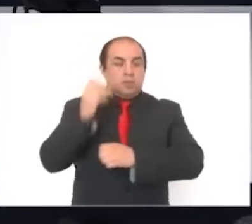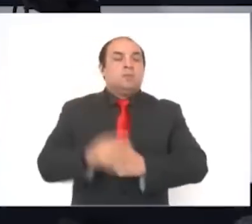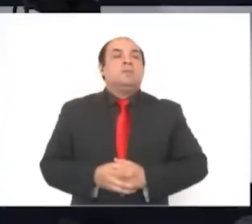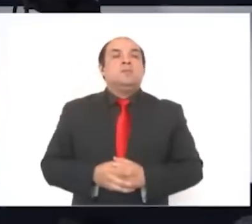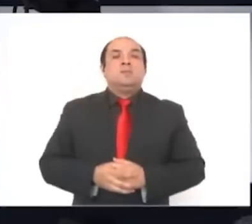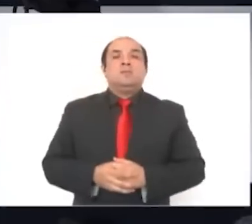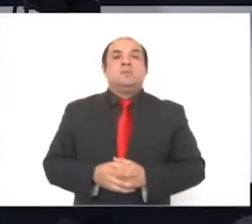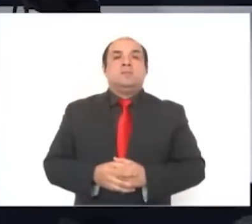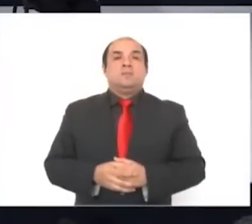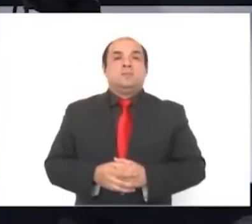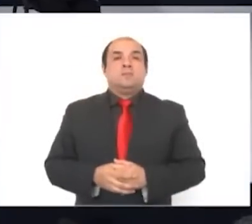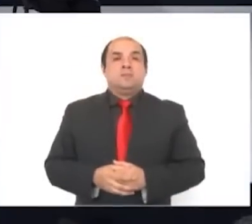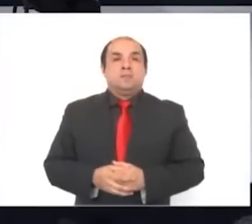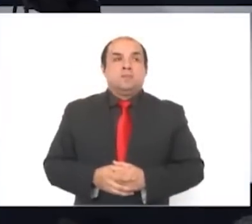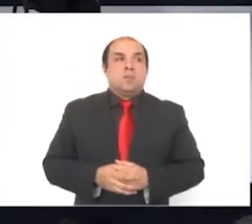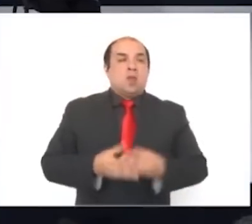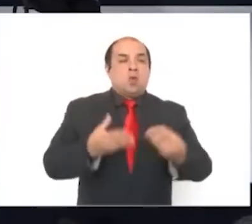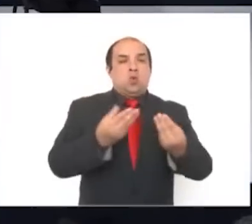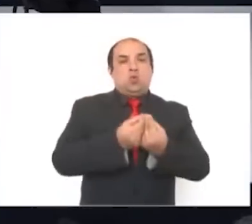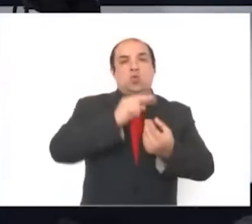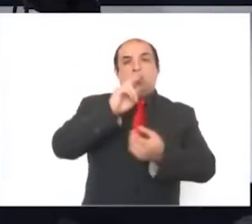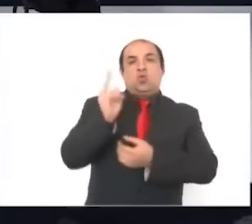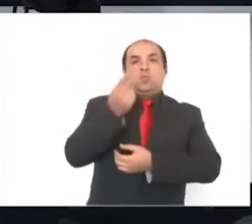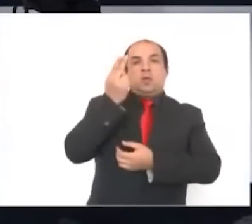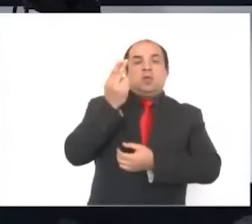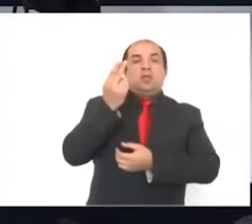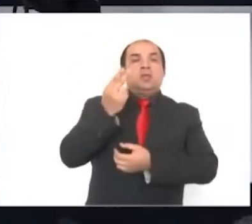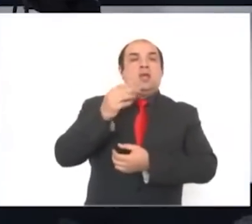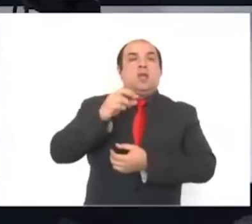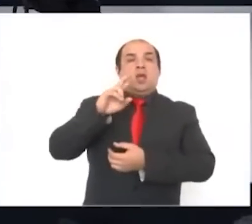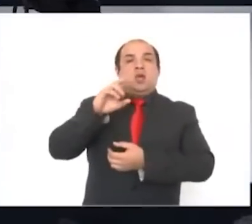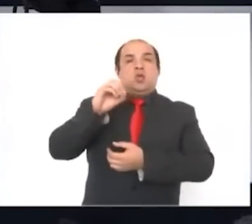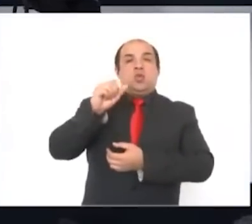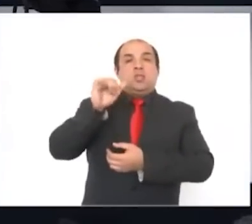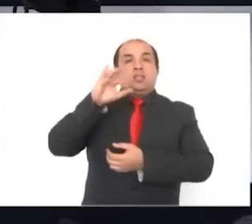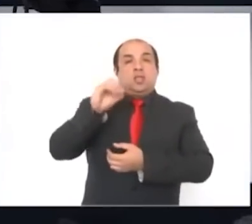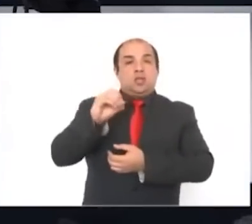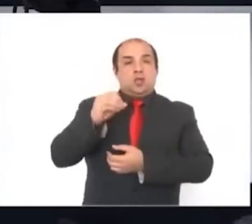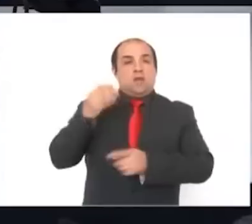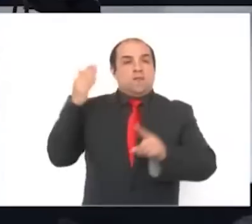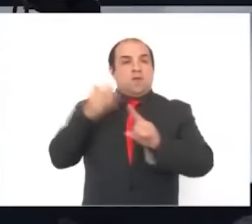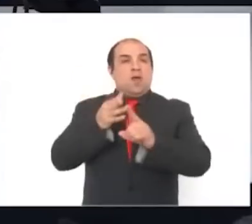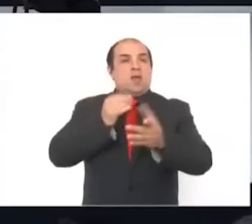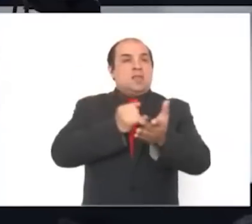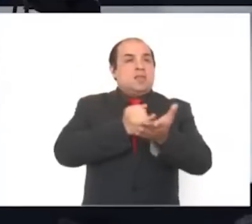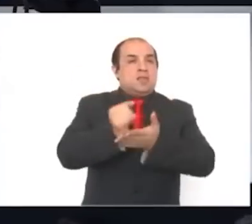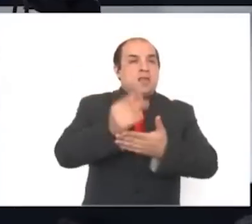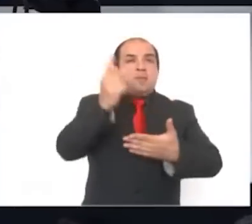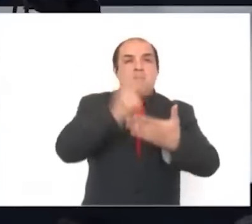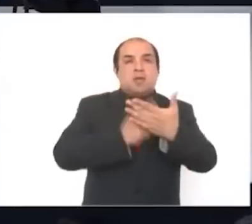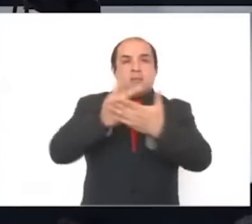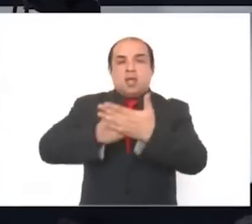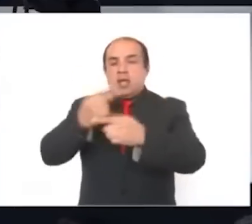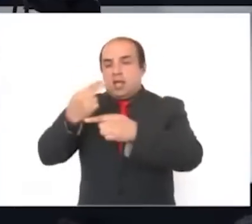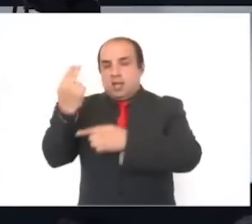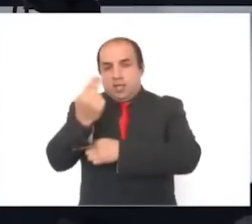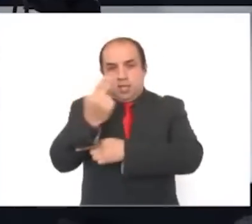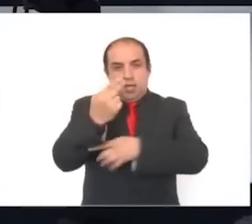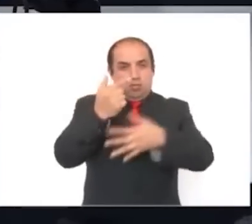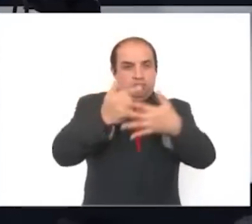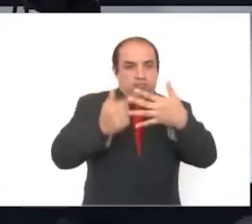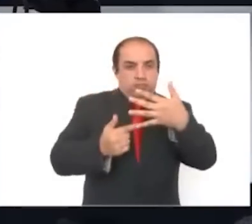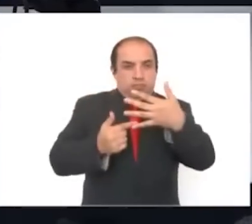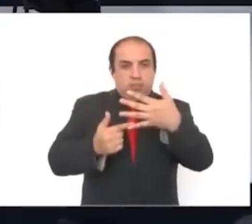con la Universidad Rosario Castellanos para determinar el programa de necesidades y es con base en esa coordinación